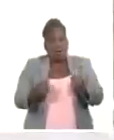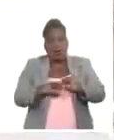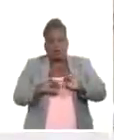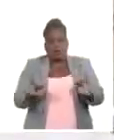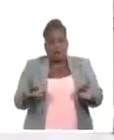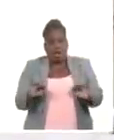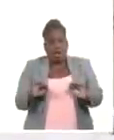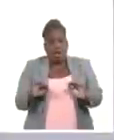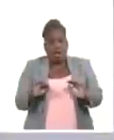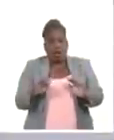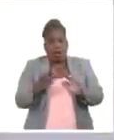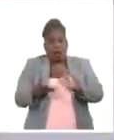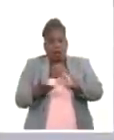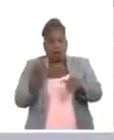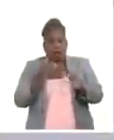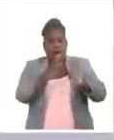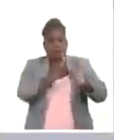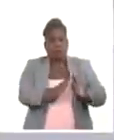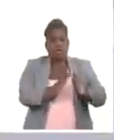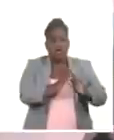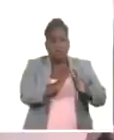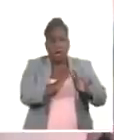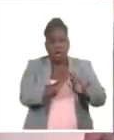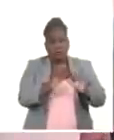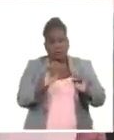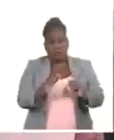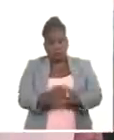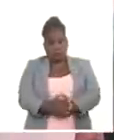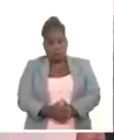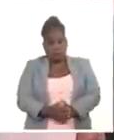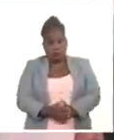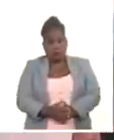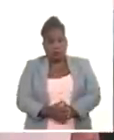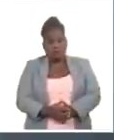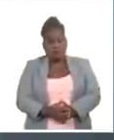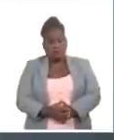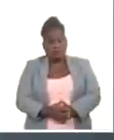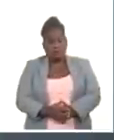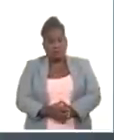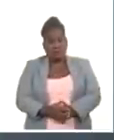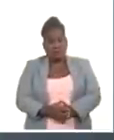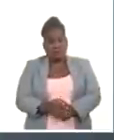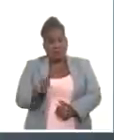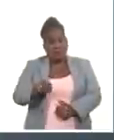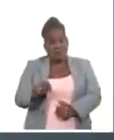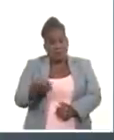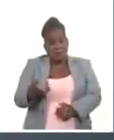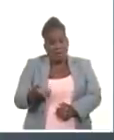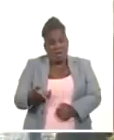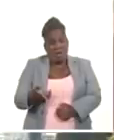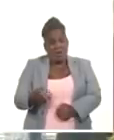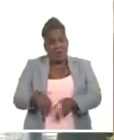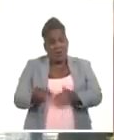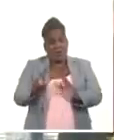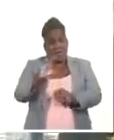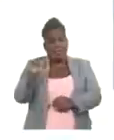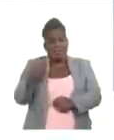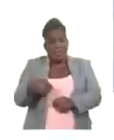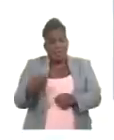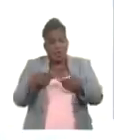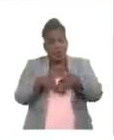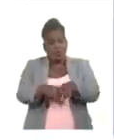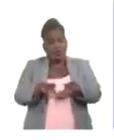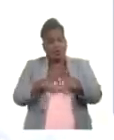alta con sus familiares ante esta terrible tragedia, que deben estar acompañados con su